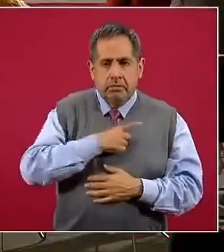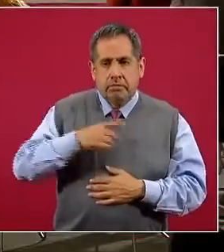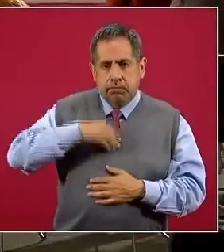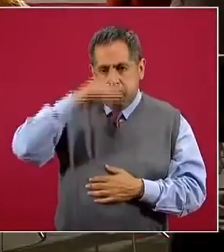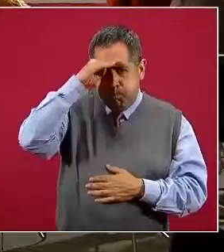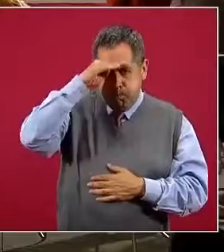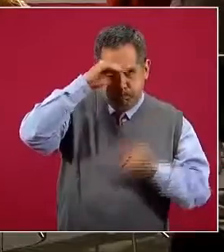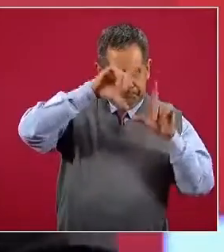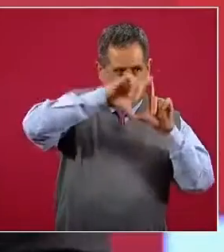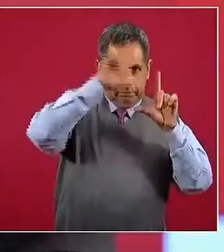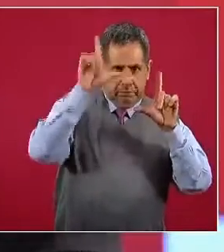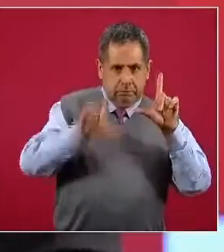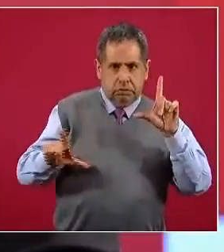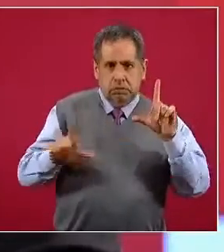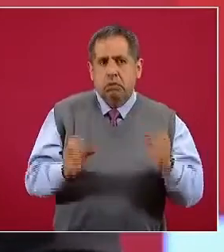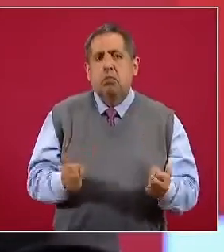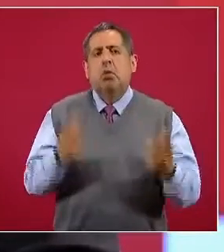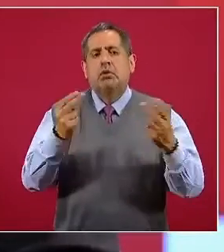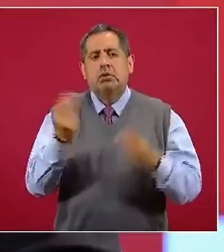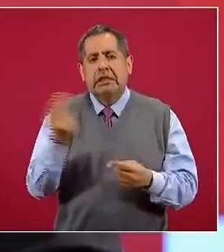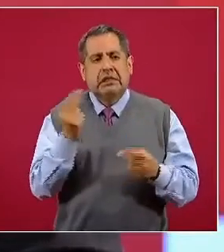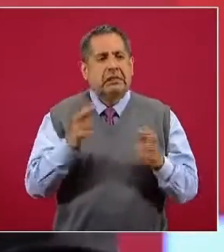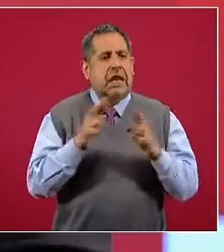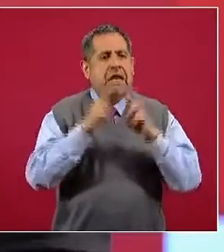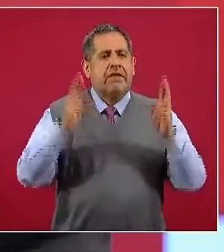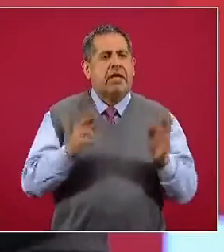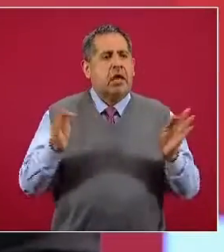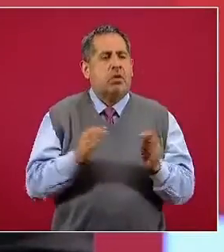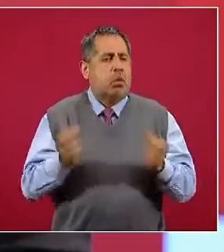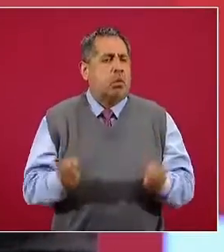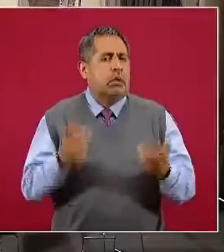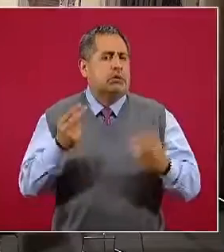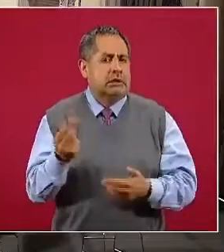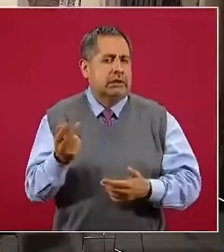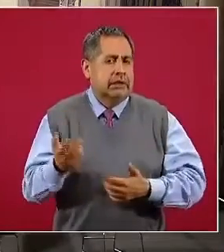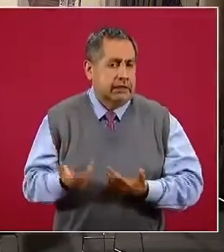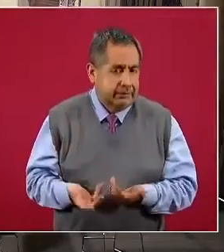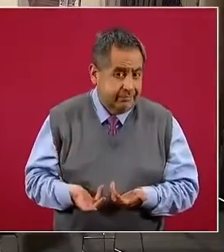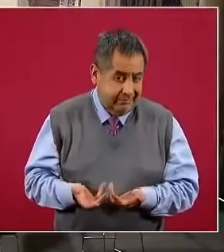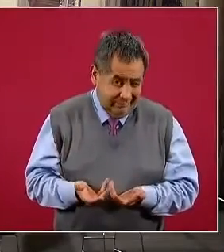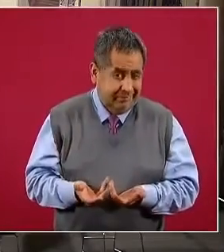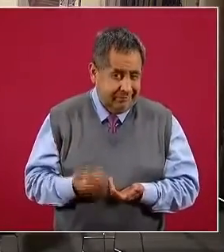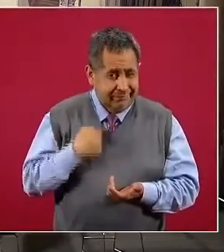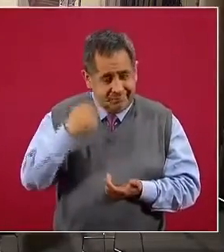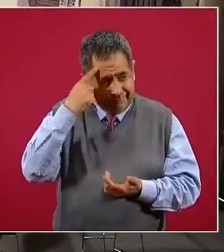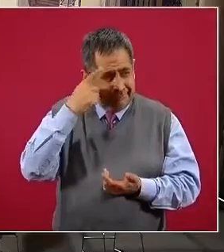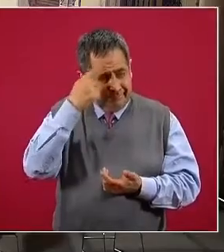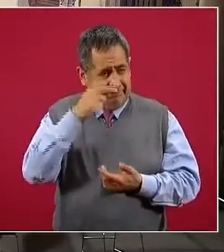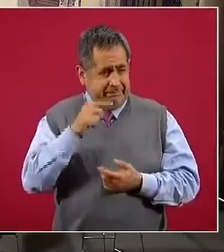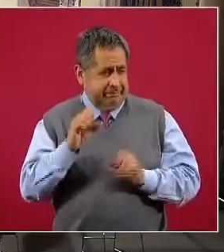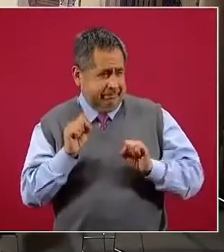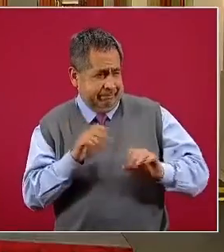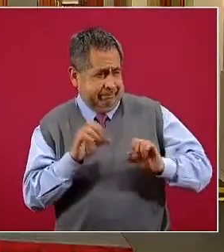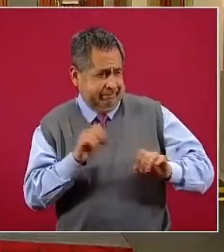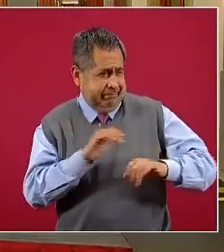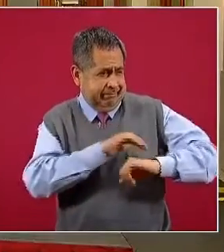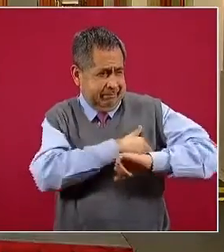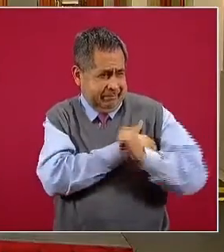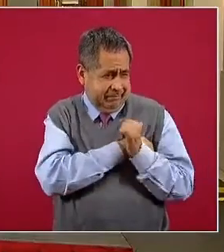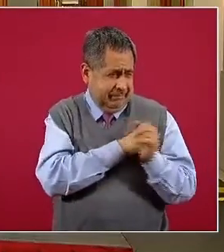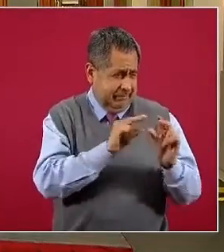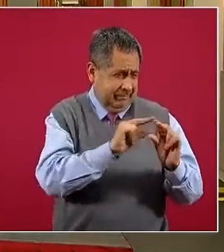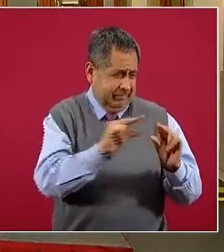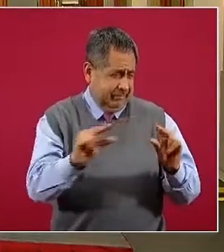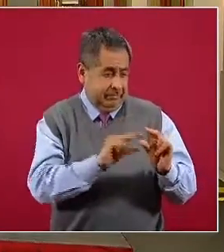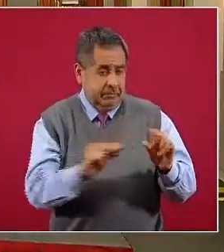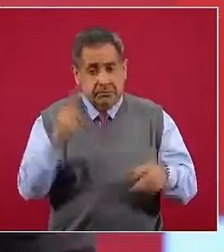país en su conjunto, el territorio nacional en su conjunto, donde debería haber la capacidad de llevar esta vacuna. Este es un reto